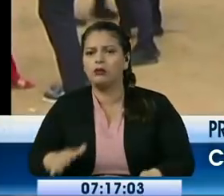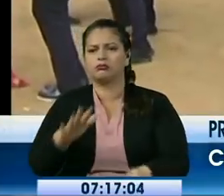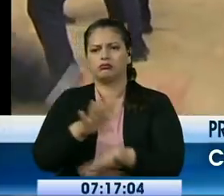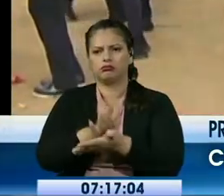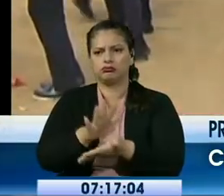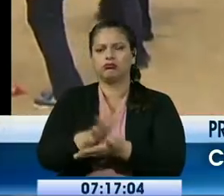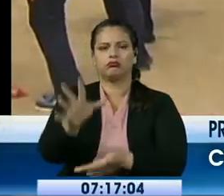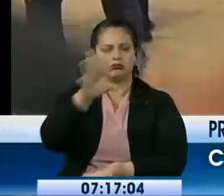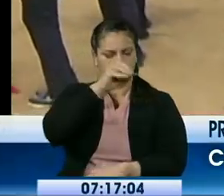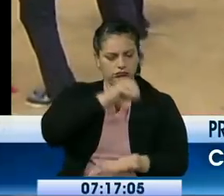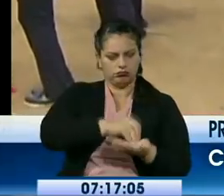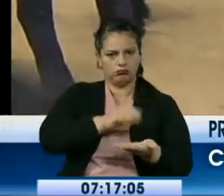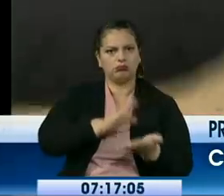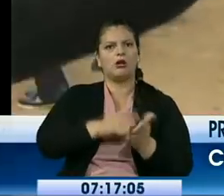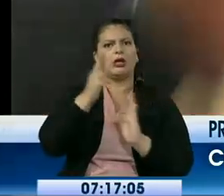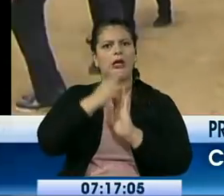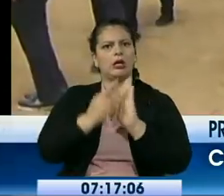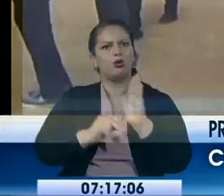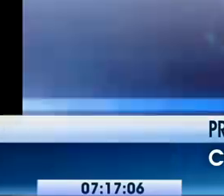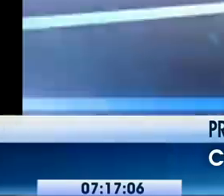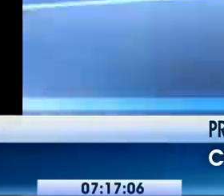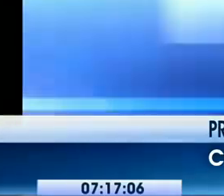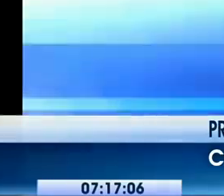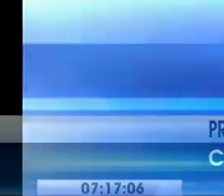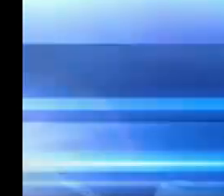Julio César Saona.